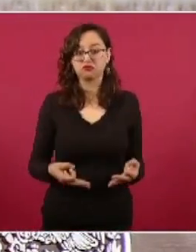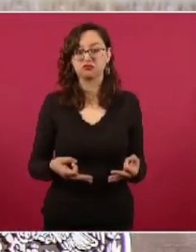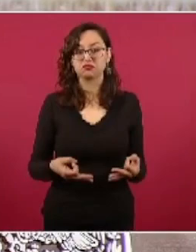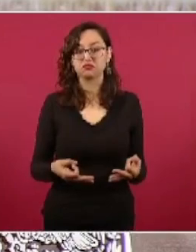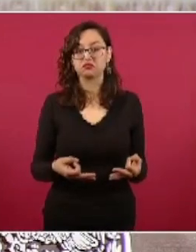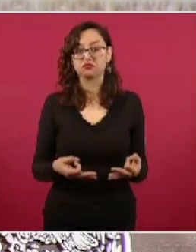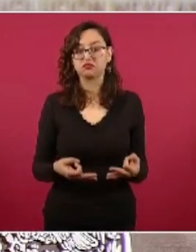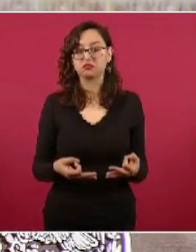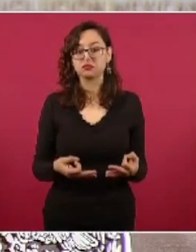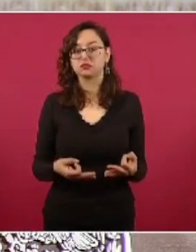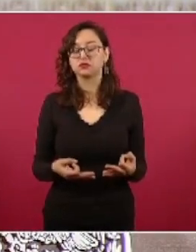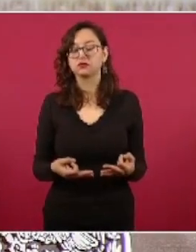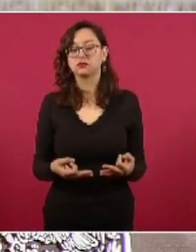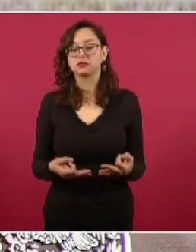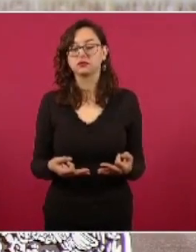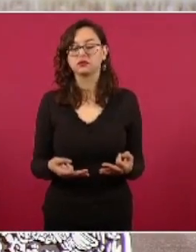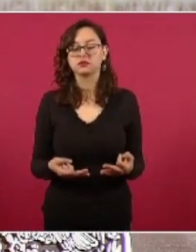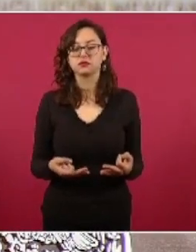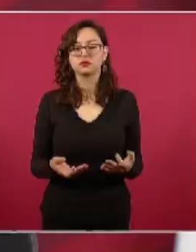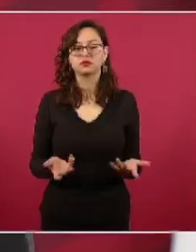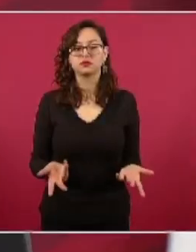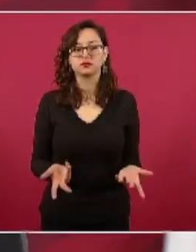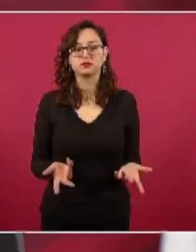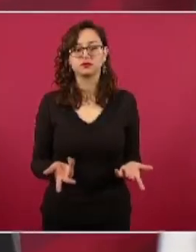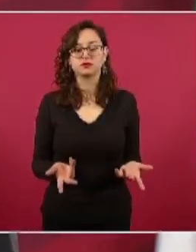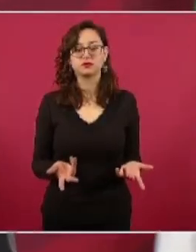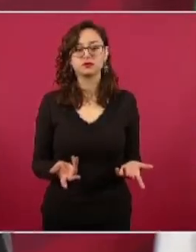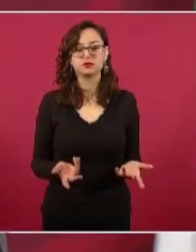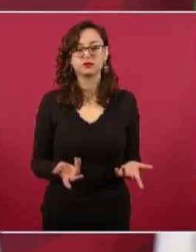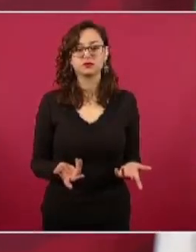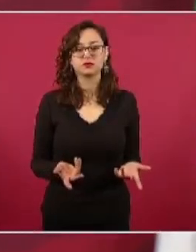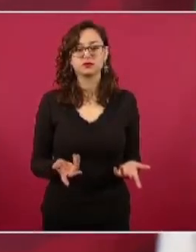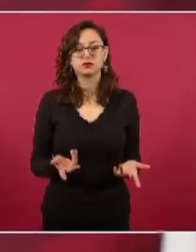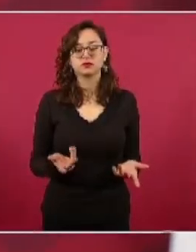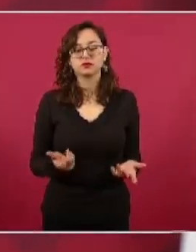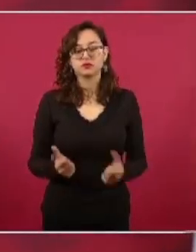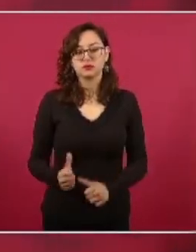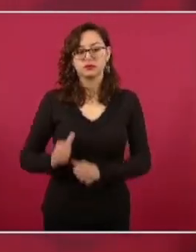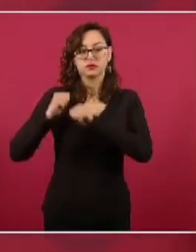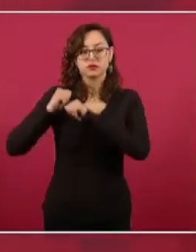con los jefes de arriba,